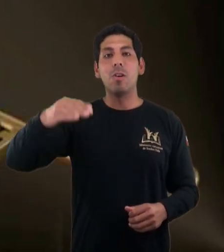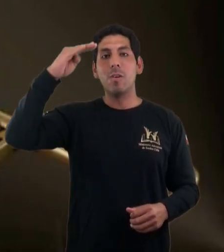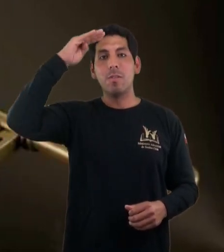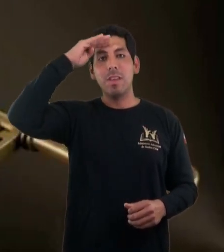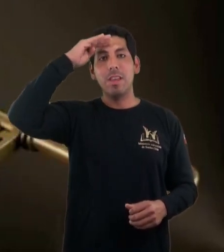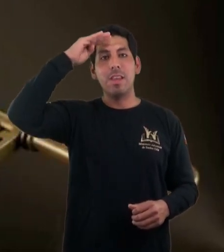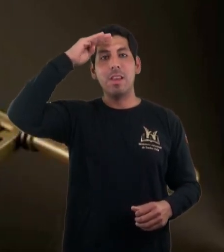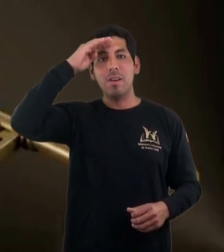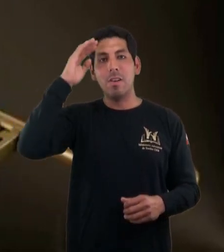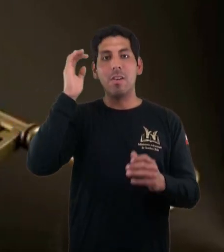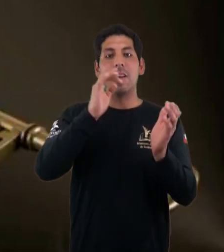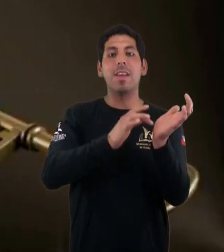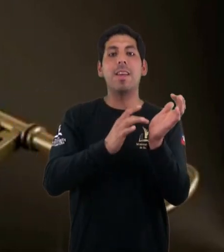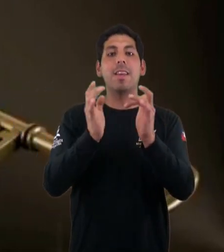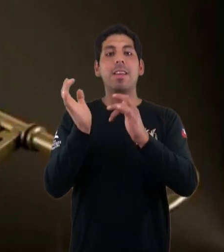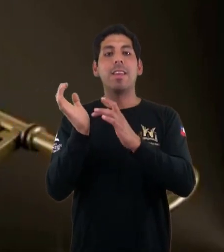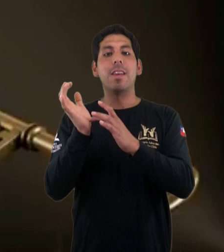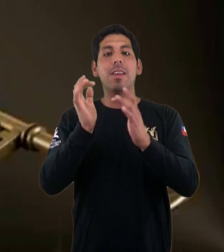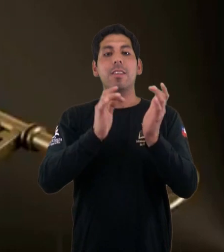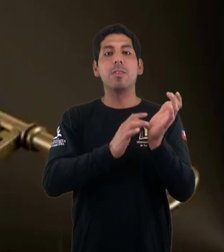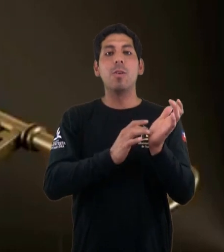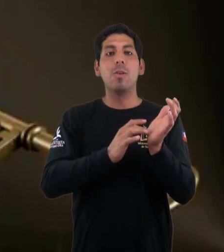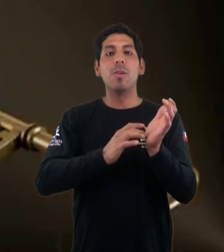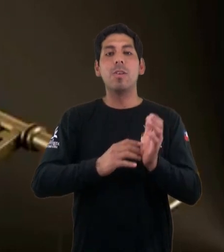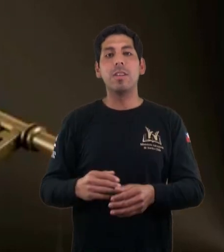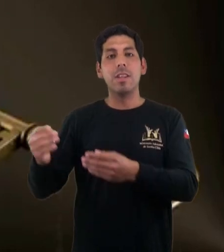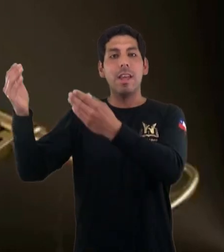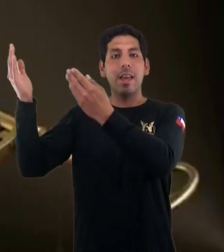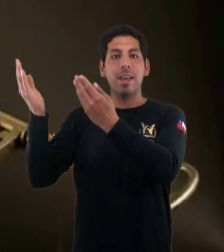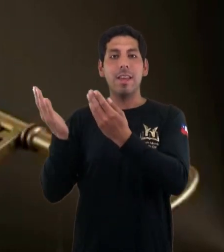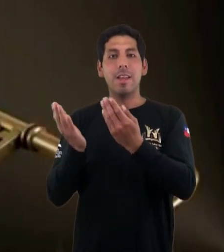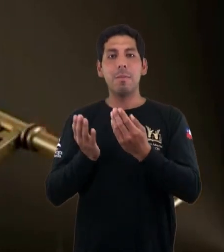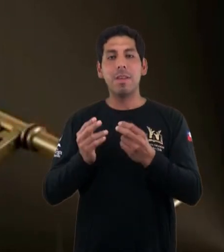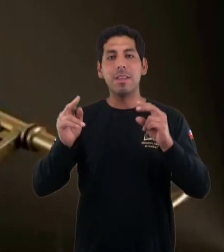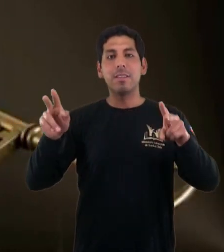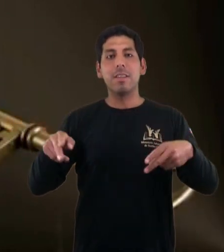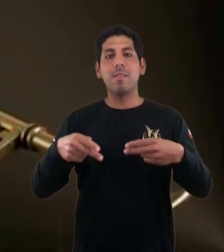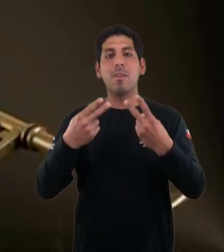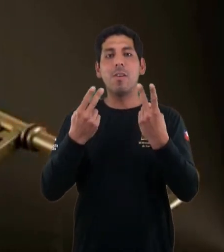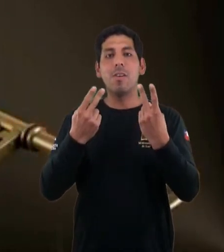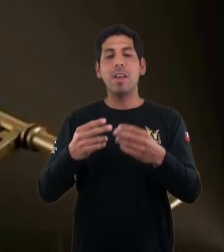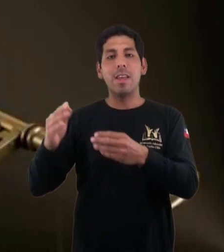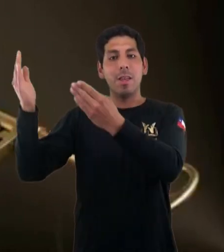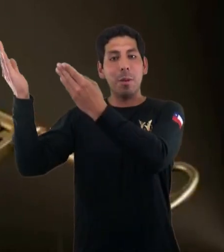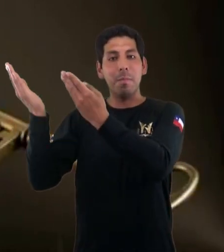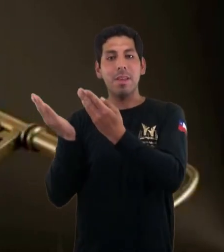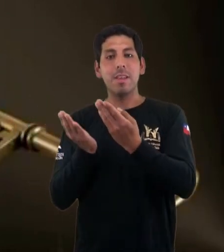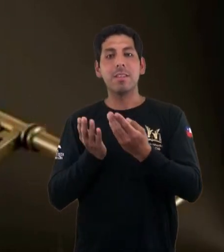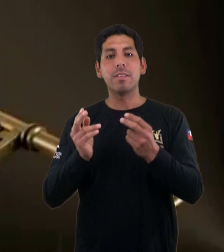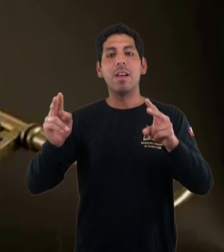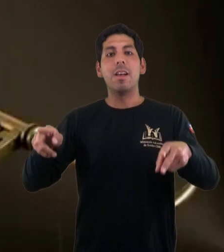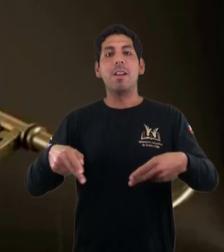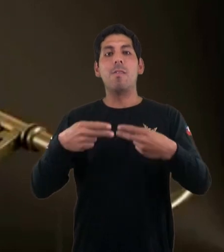confío en Jesús. Él me salvó, Él